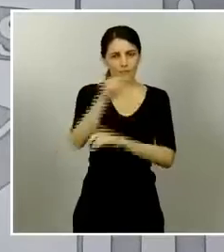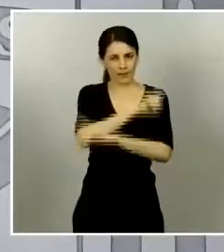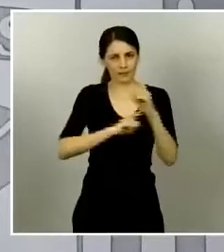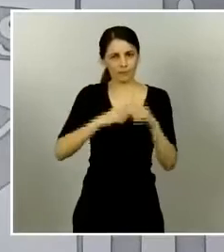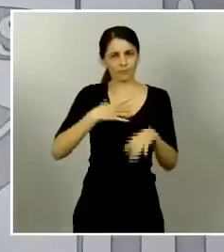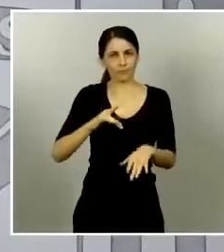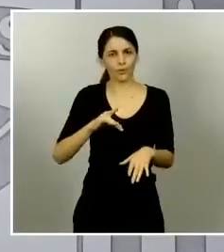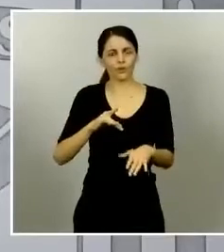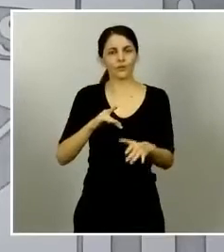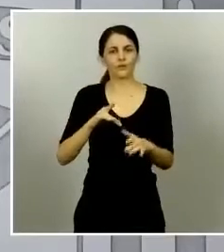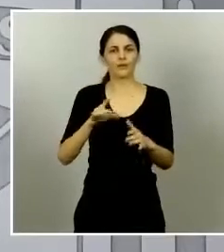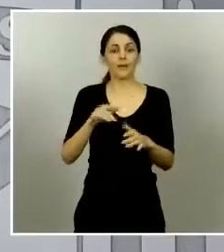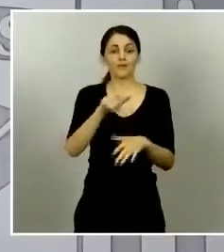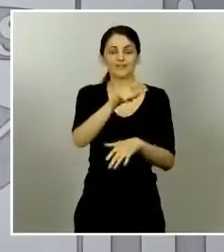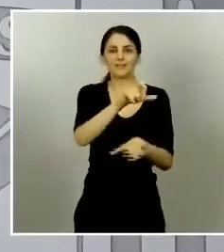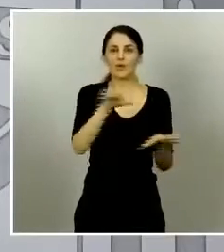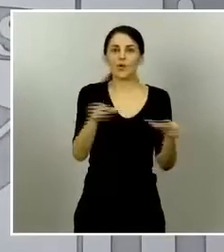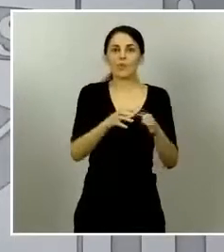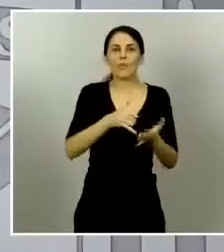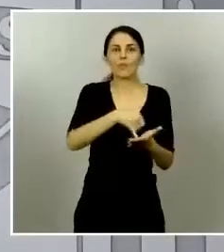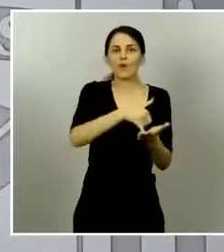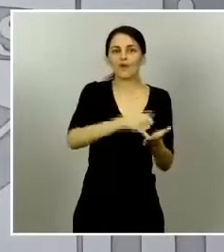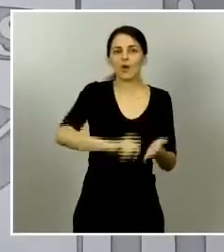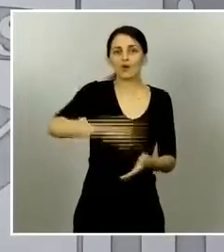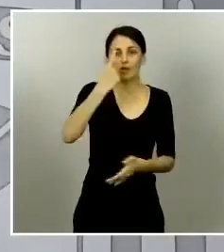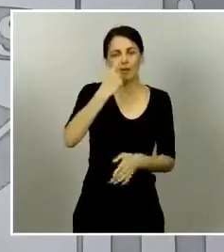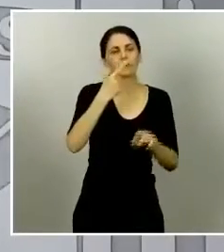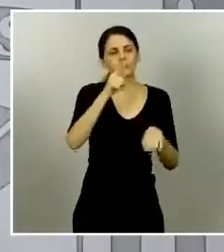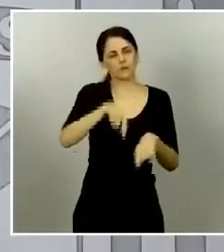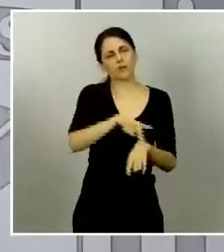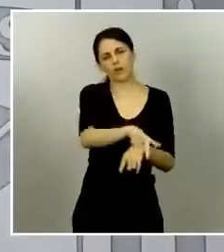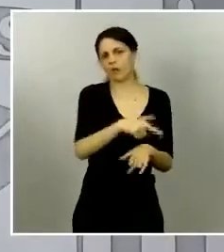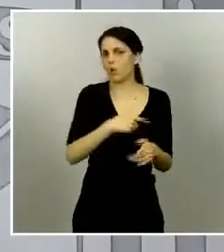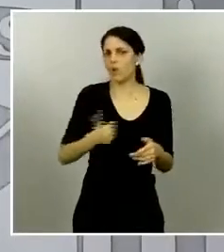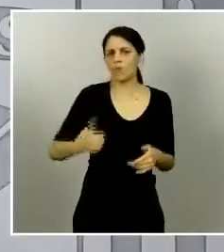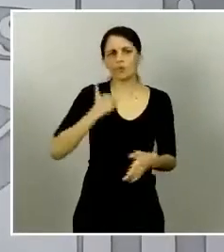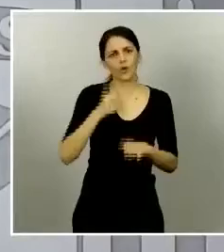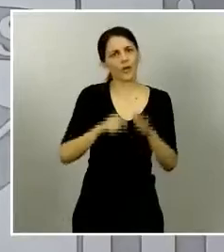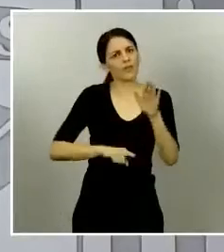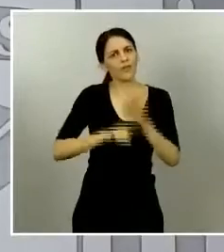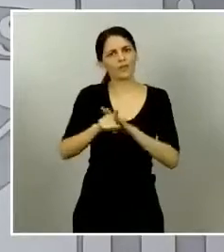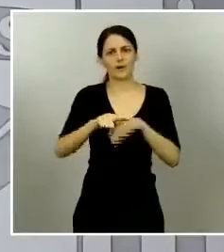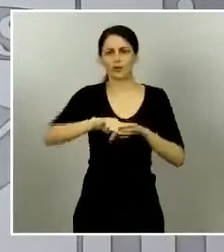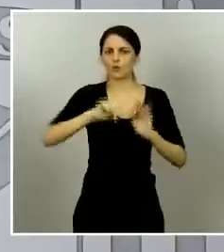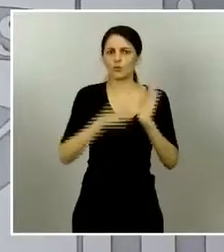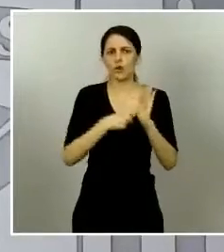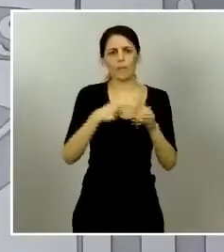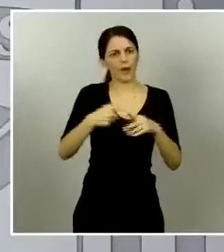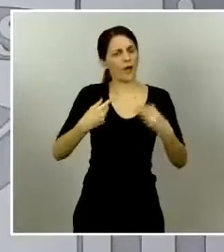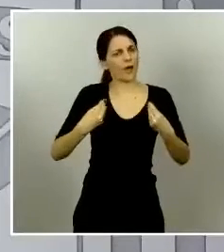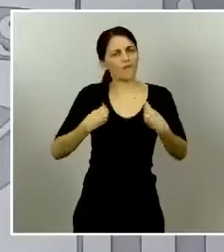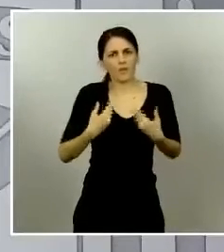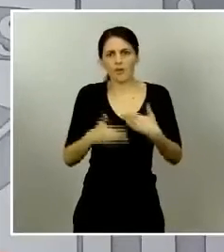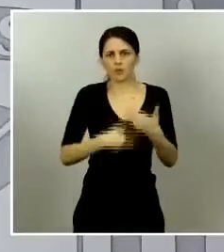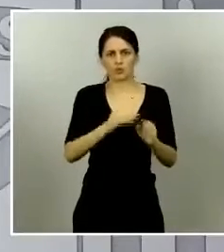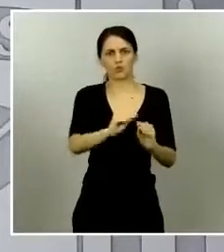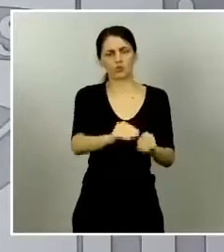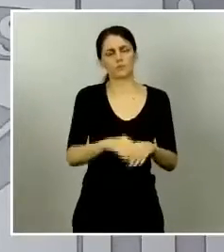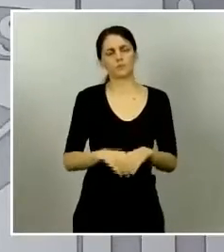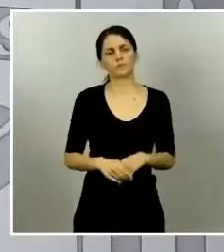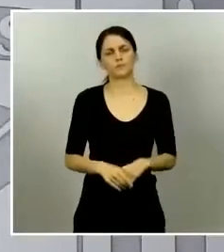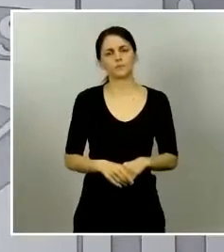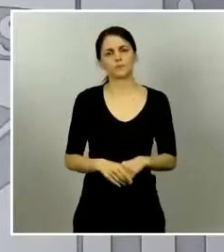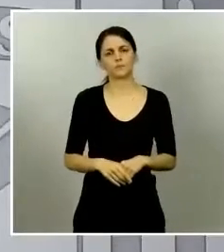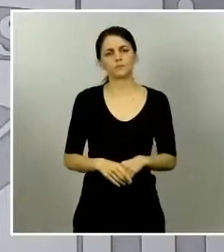sobre todo, los niños, aquellas personas que puedan ser más vulnerables, puedan tener oportunidades de desarrollo pleno para